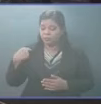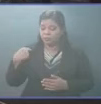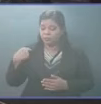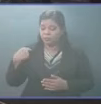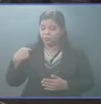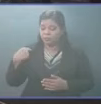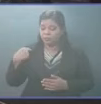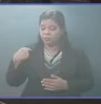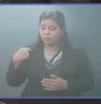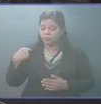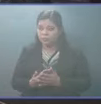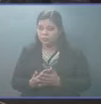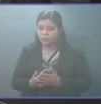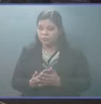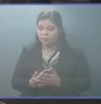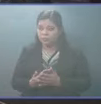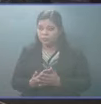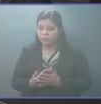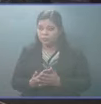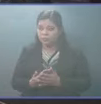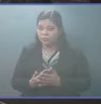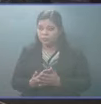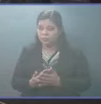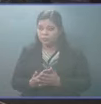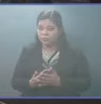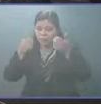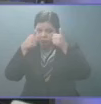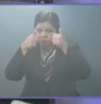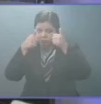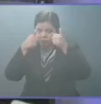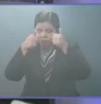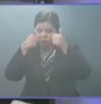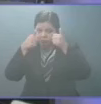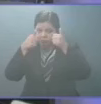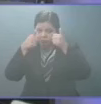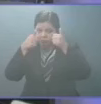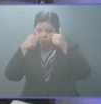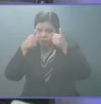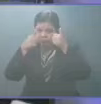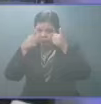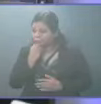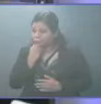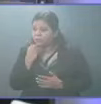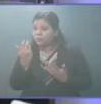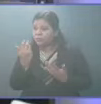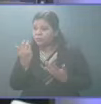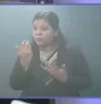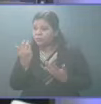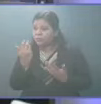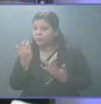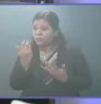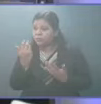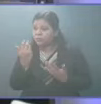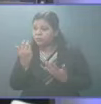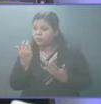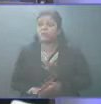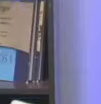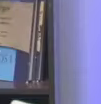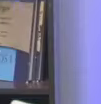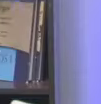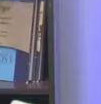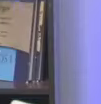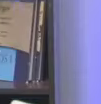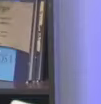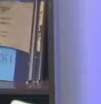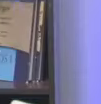de diciembre estuvimos reunidos con la Academia Latinoamericana de Medicina del Adulto Mayor, que abarca Iberoamérica y América Latina. Pero es la